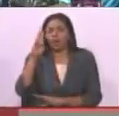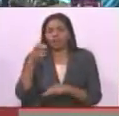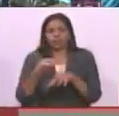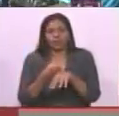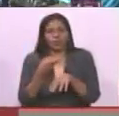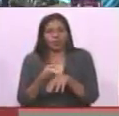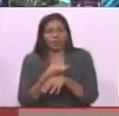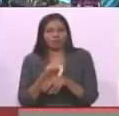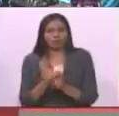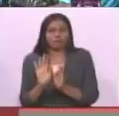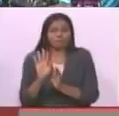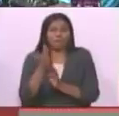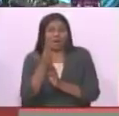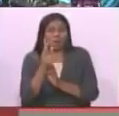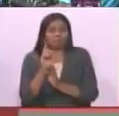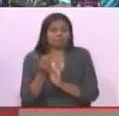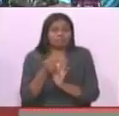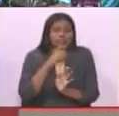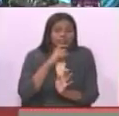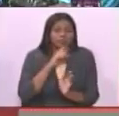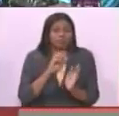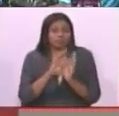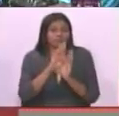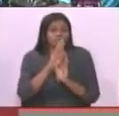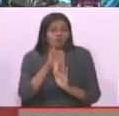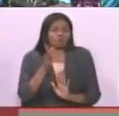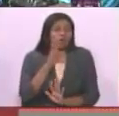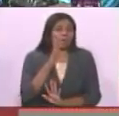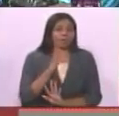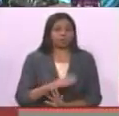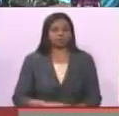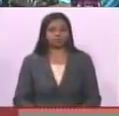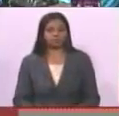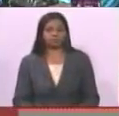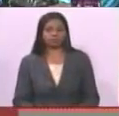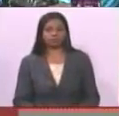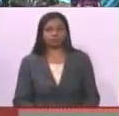Cuatro y le costó. Y les costó.